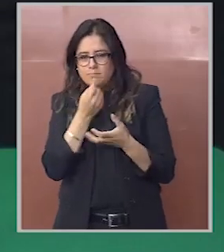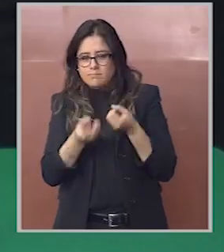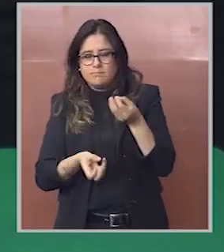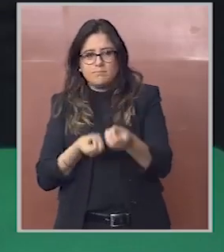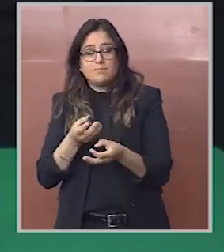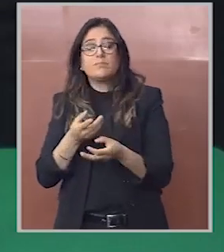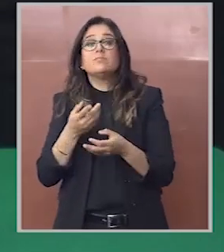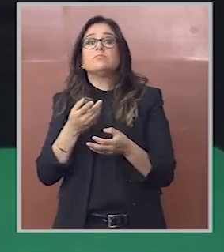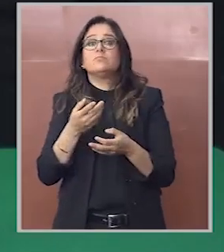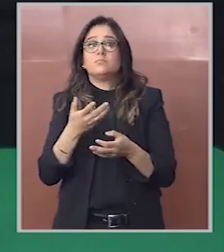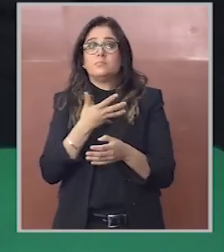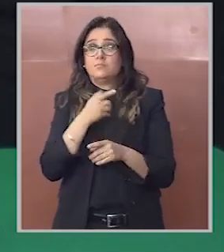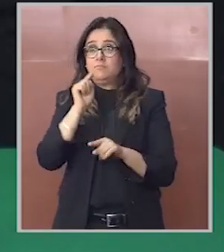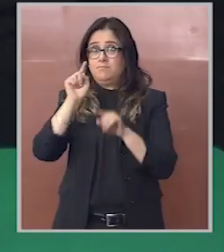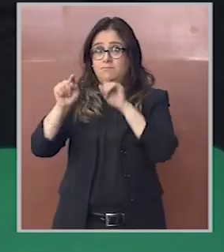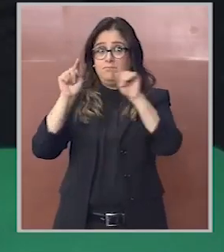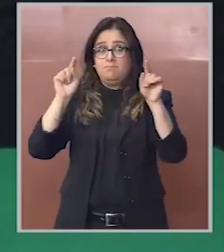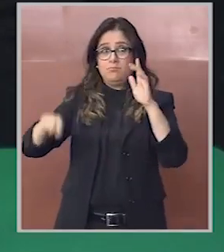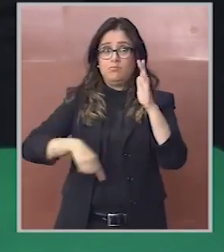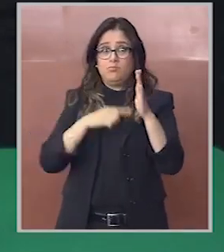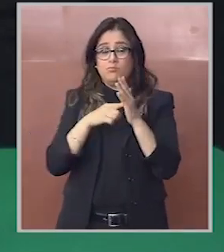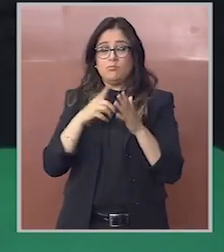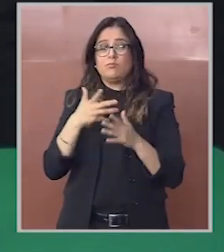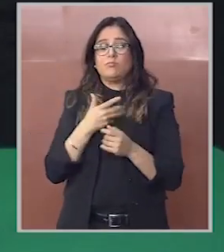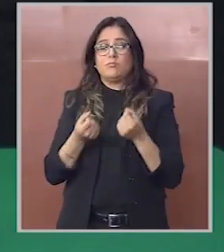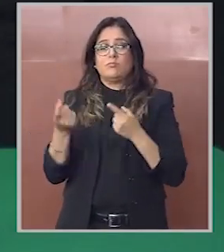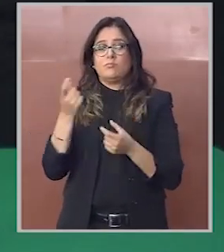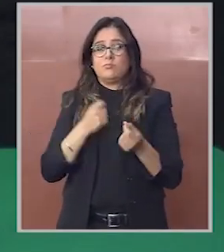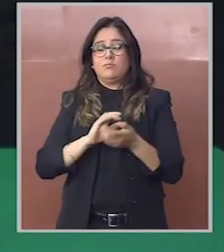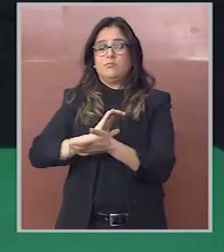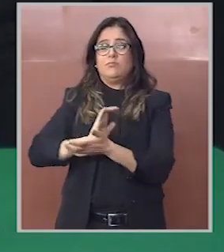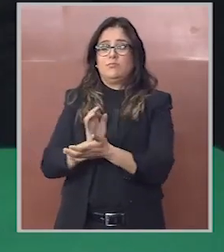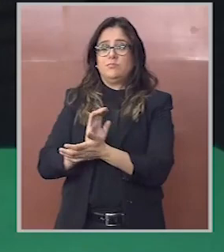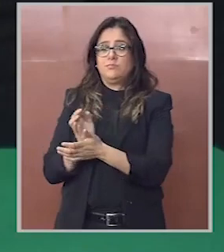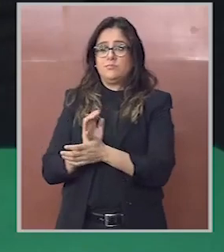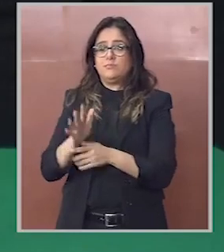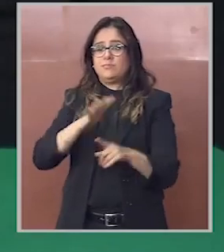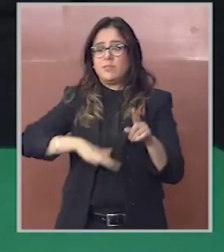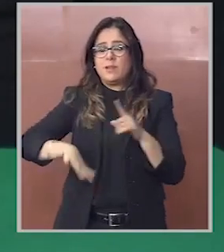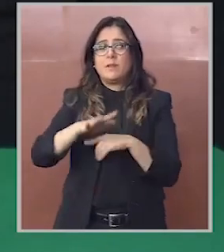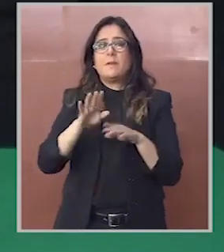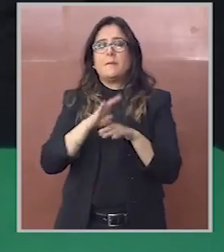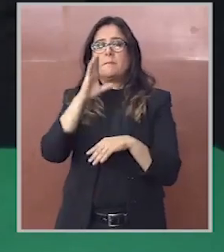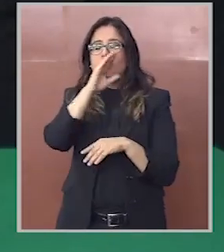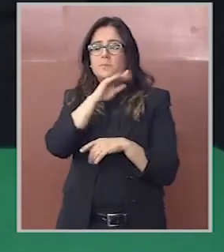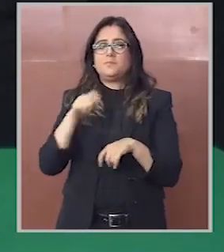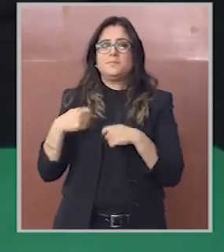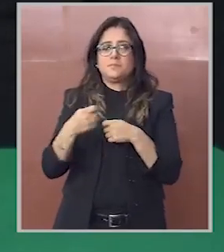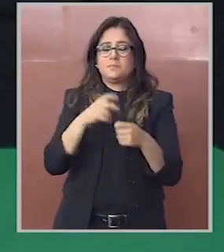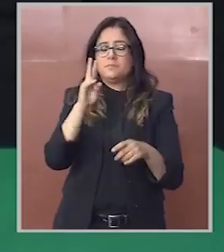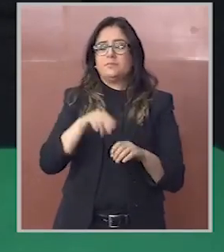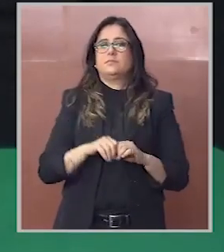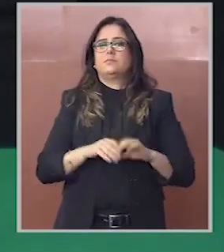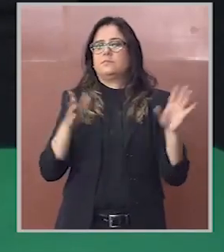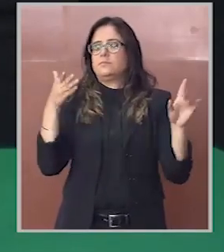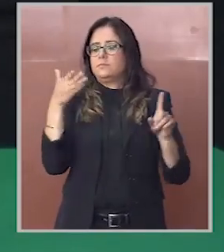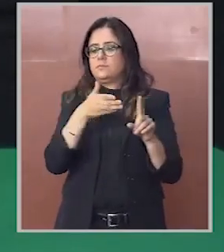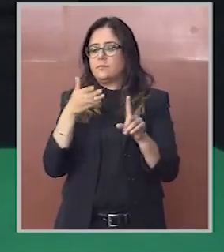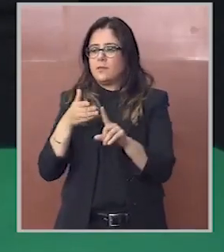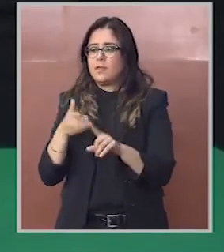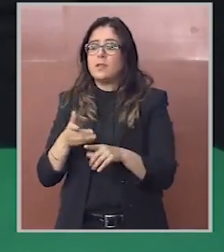pueblos indígenas y a poblaciones afrodescendientes es más claro y directo quizás porque más personas acuden a esos